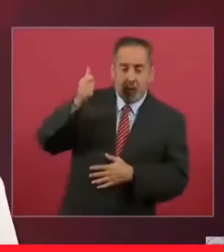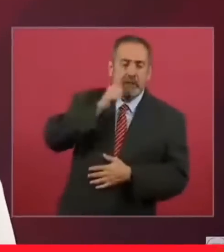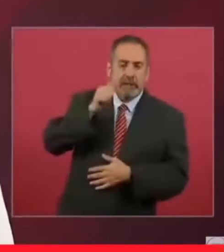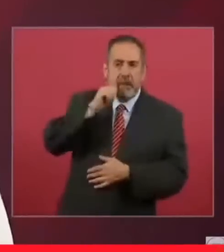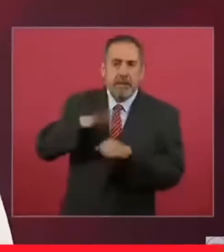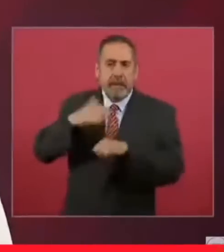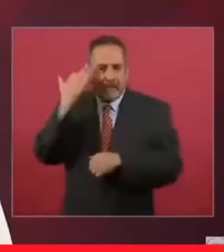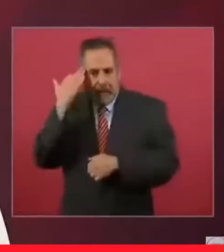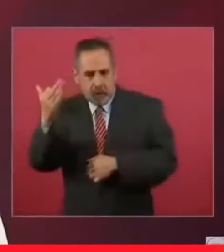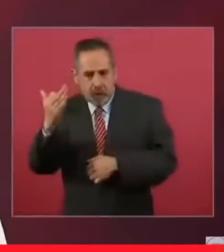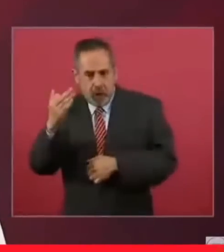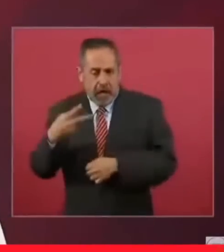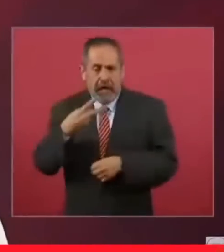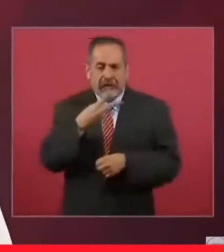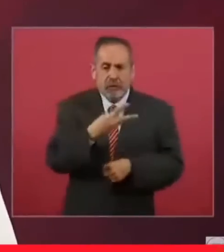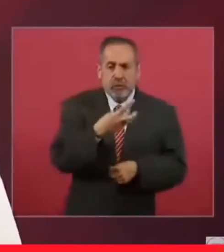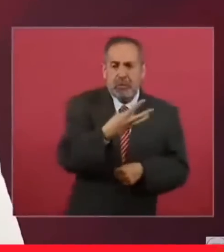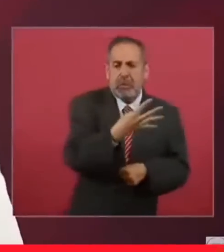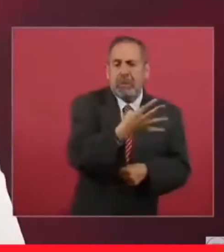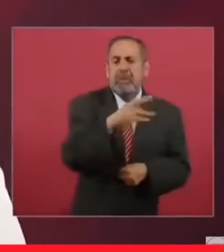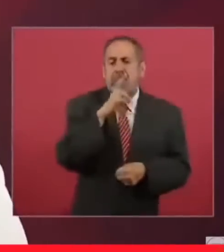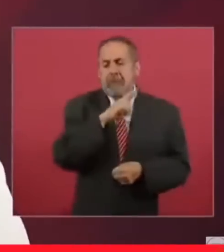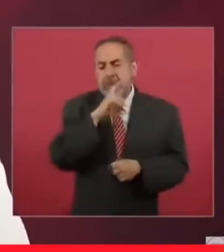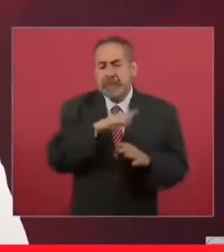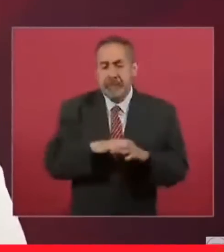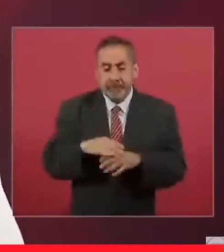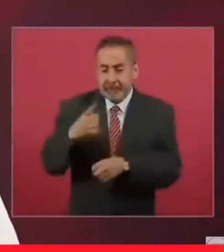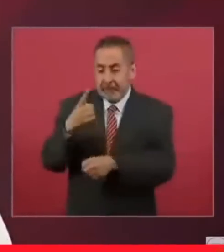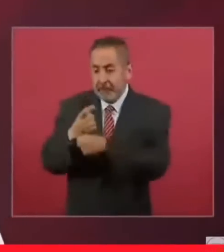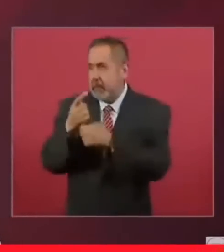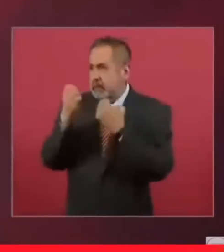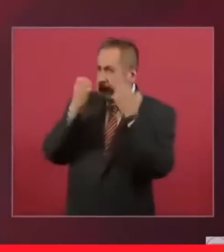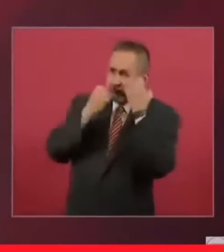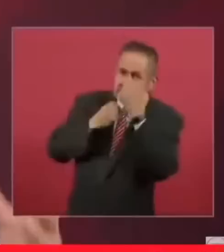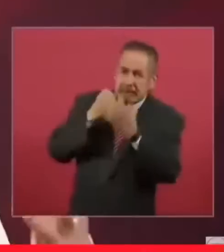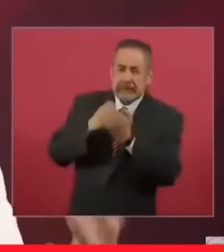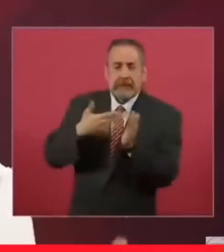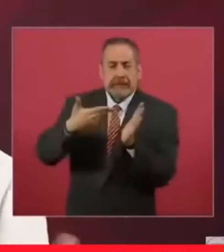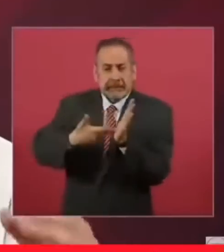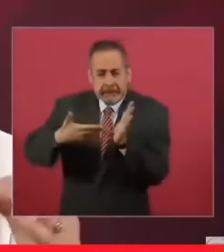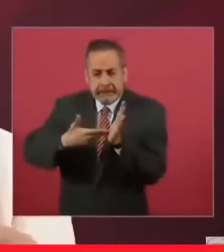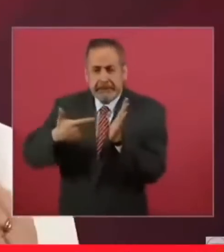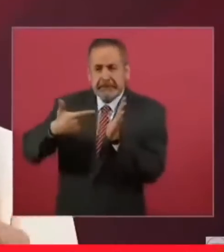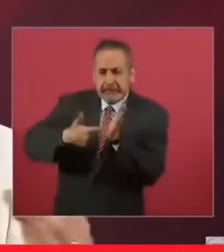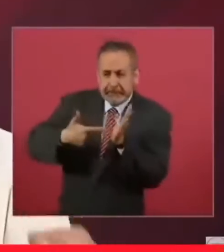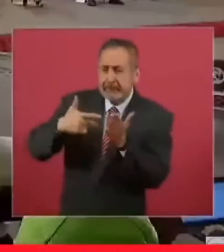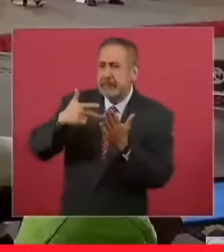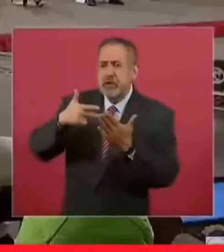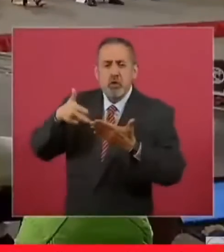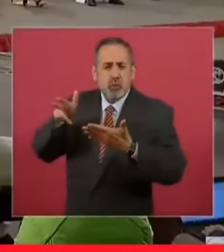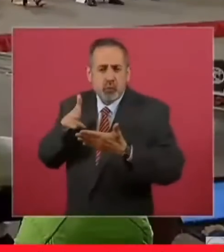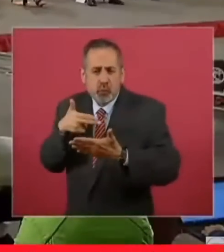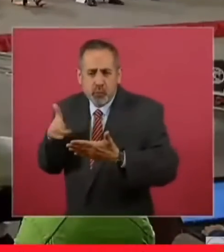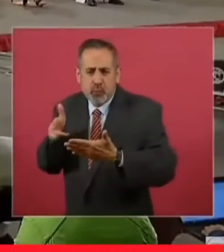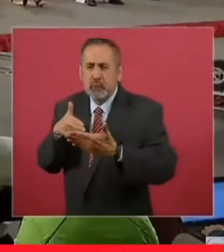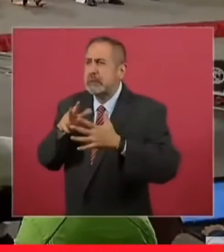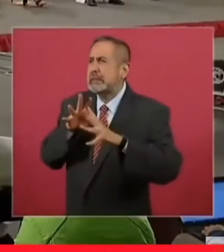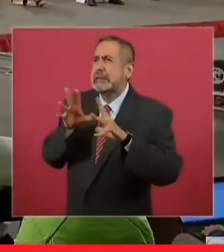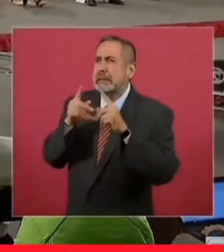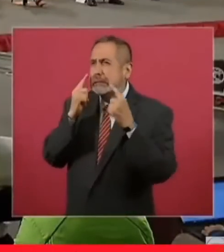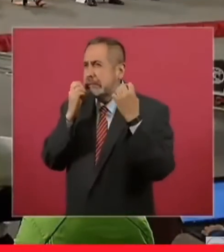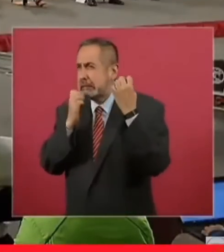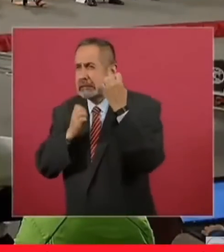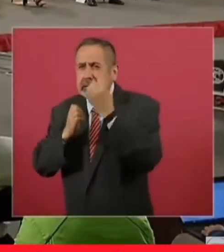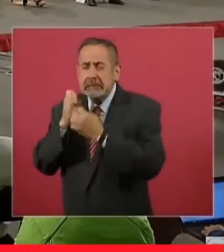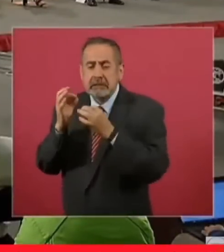además se hacen una serie de validaciones desde la caja, las soldaduras, la pintura, todo se va validando tanto